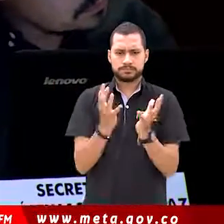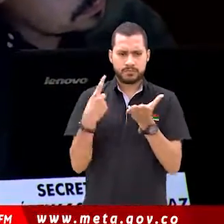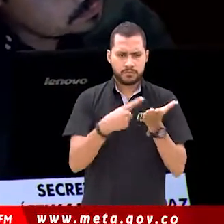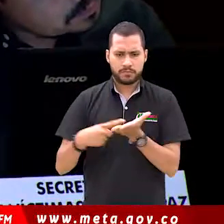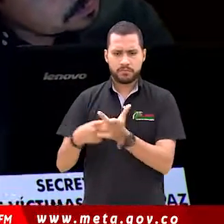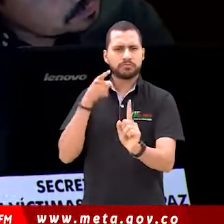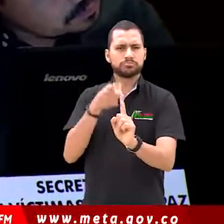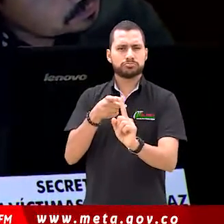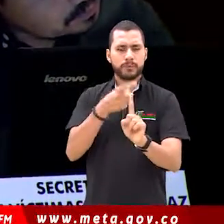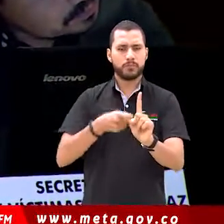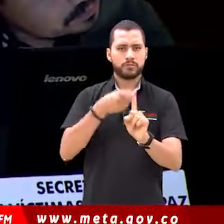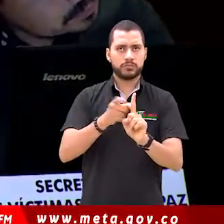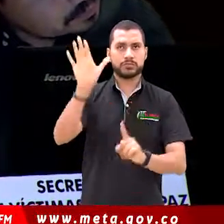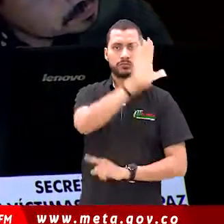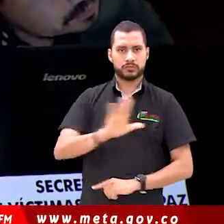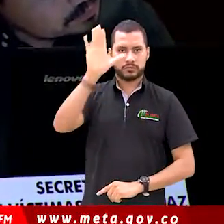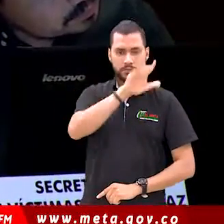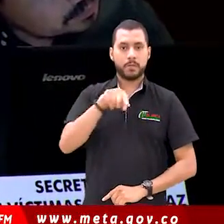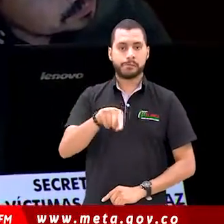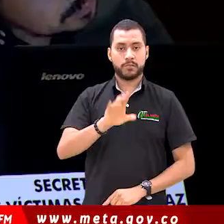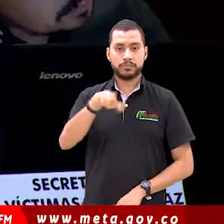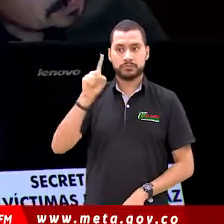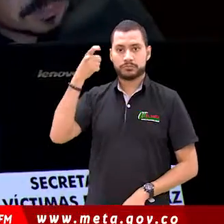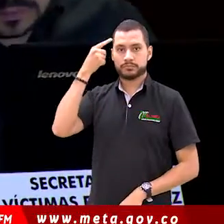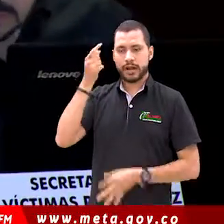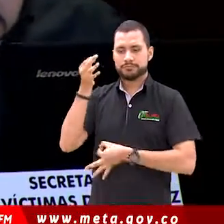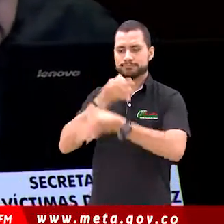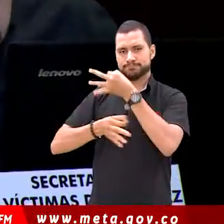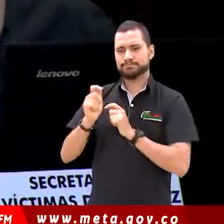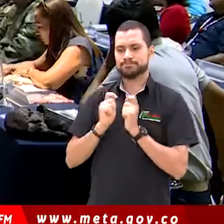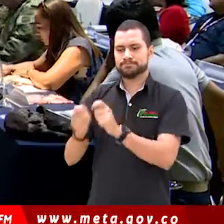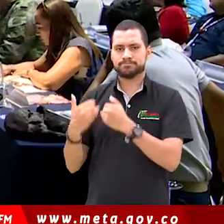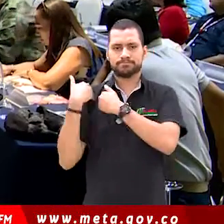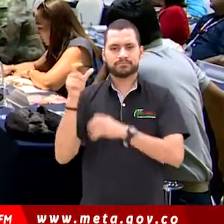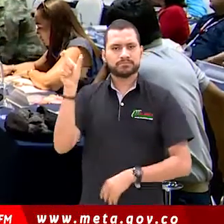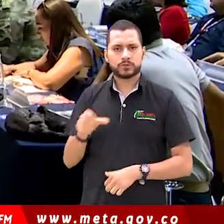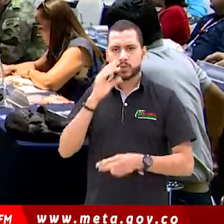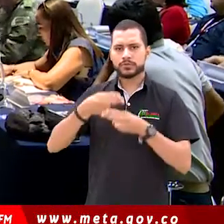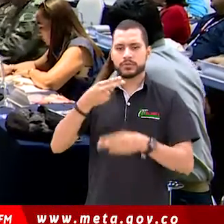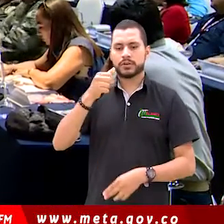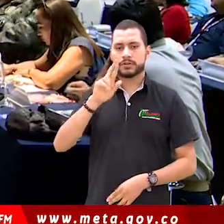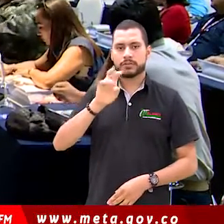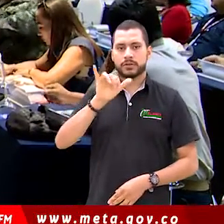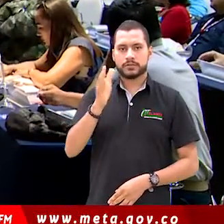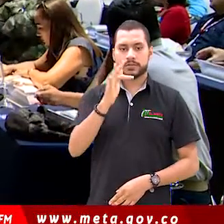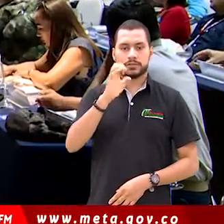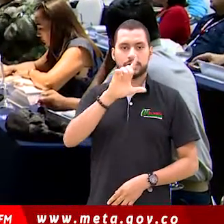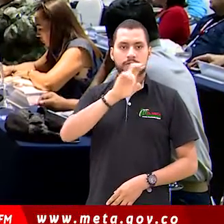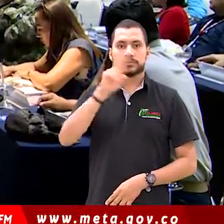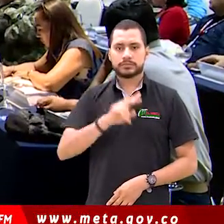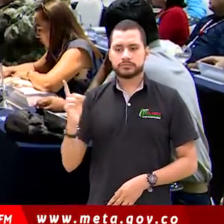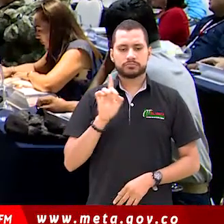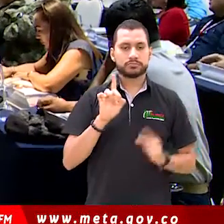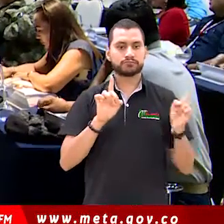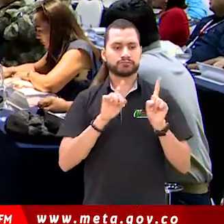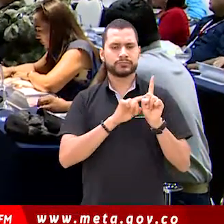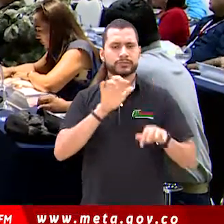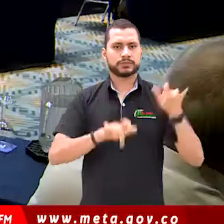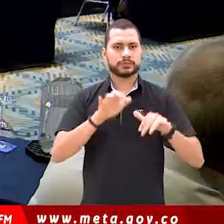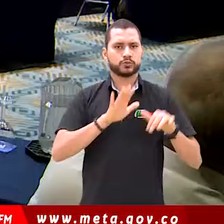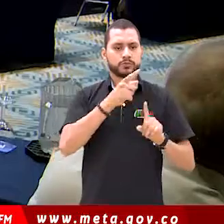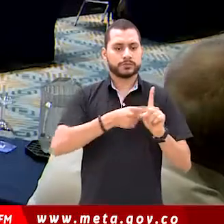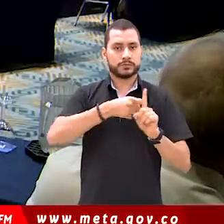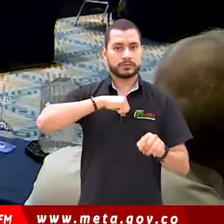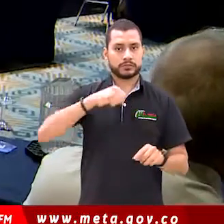encargado del Meta, Harvey Telles, en compañía del secretario de Víctimas, Derechos Humanos y Paz, presiden el Comité Departamental de Justicia Transicional